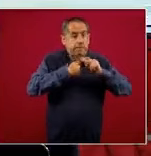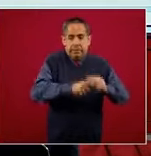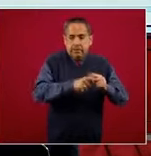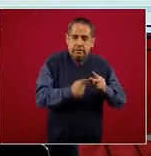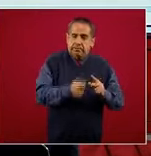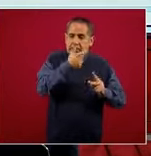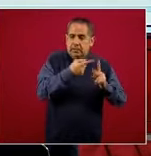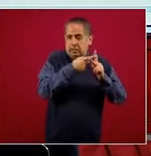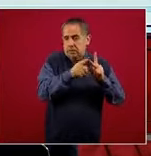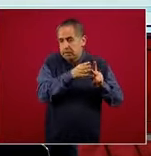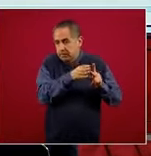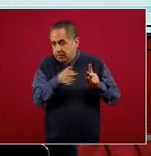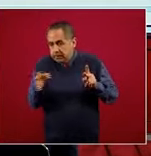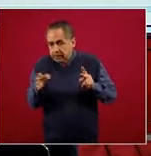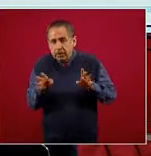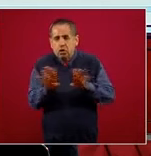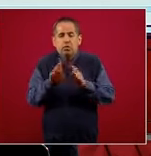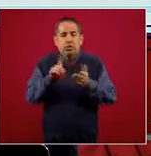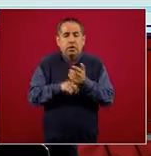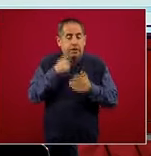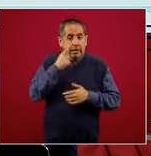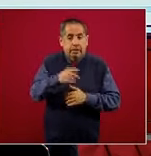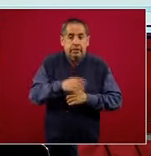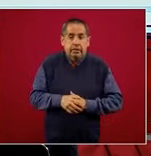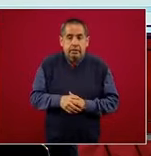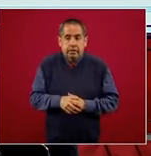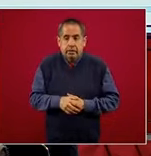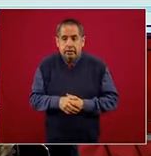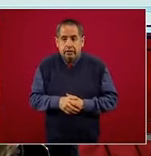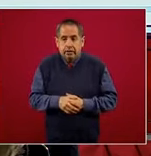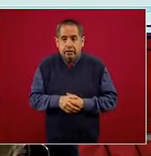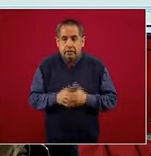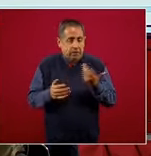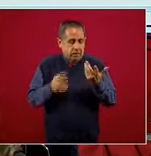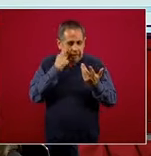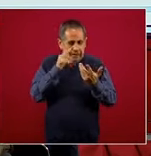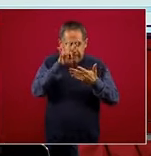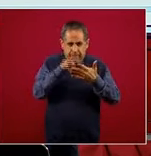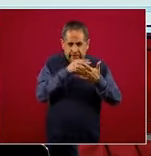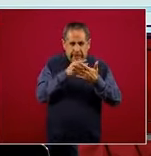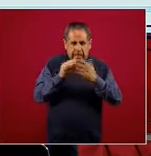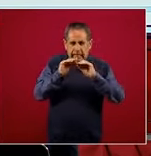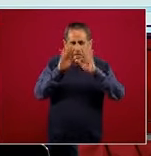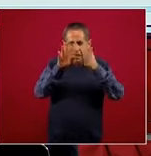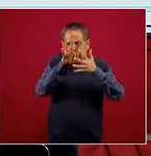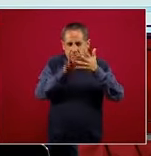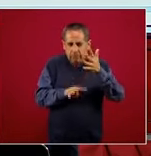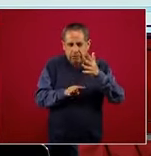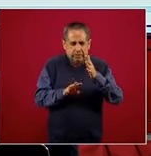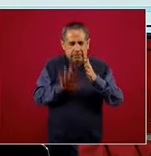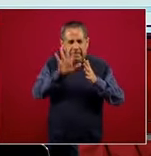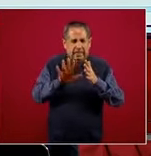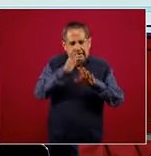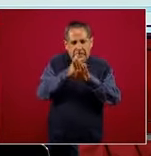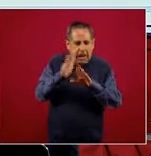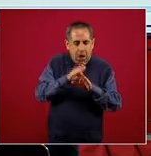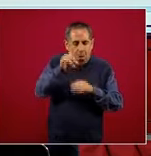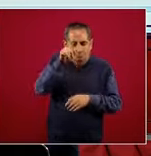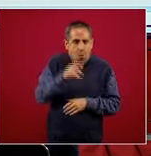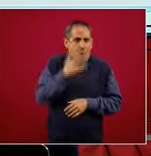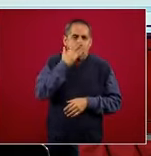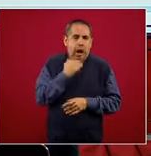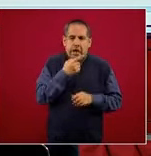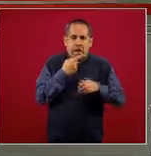su transmisión. Aquí podemos ver que tenemos colores muy claros, casi similares al blanco, porque entonces no